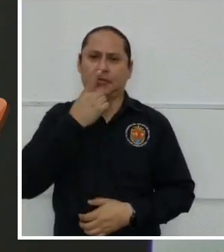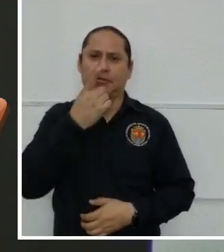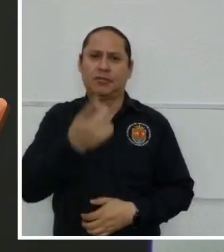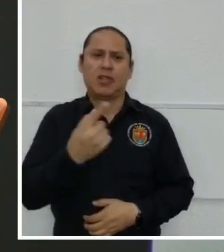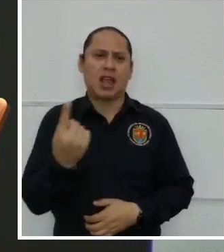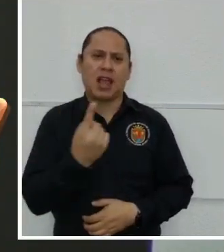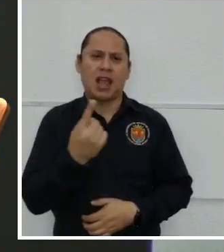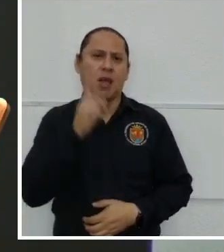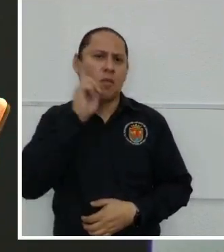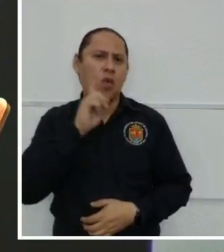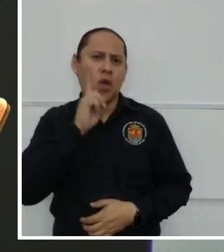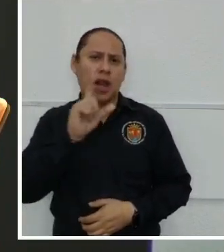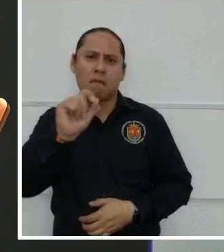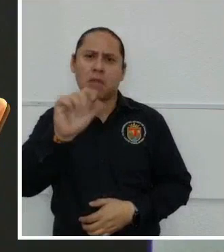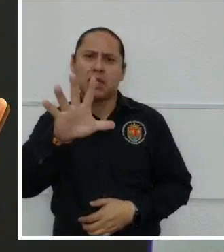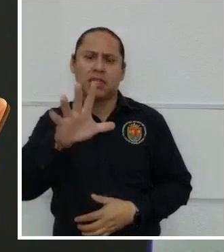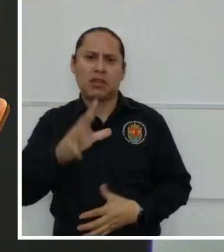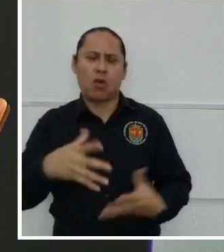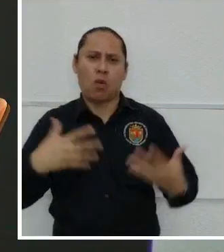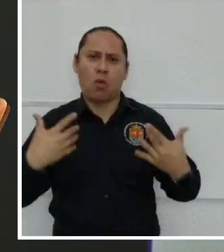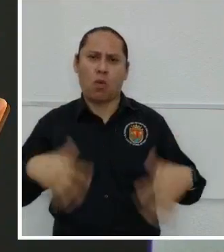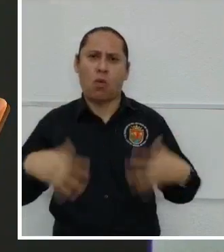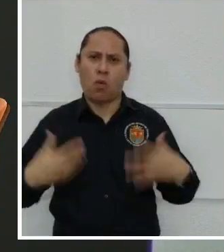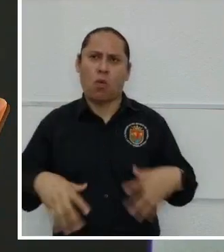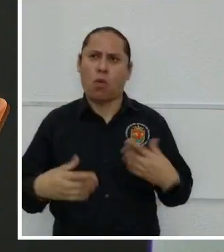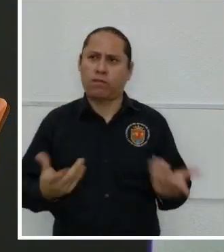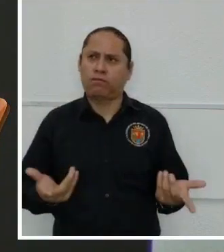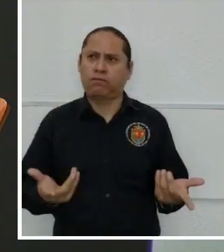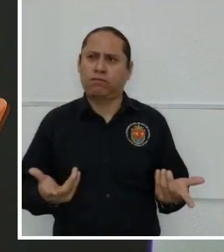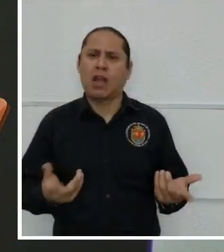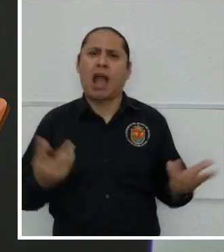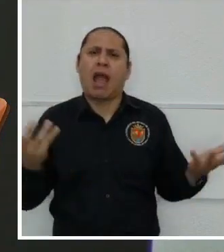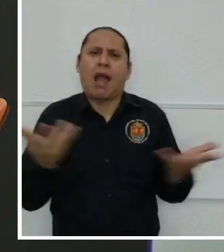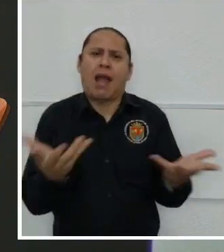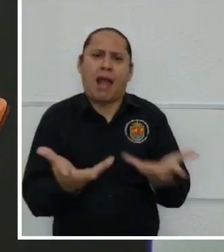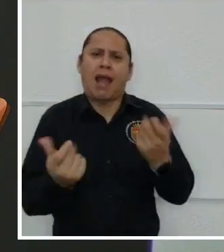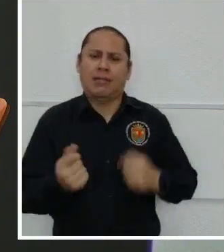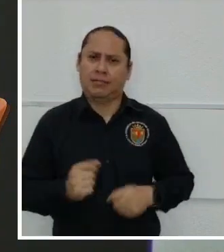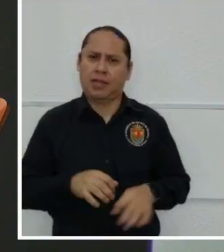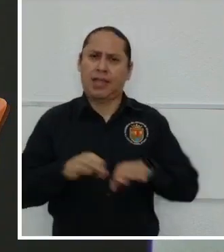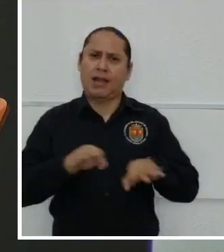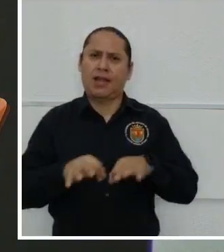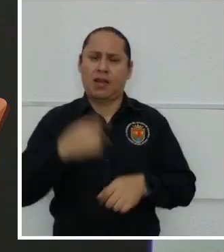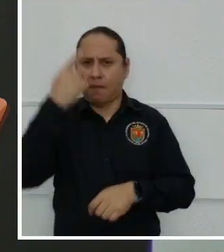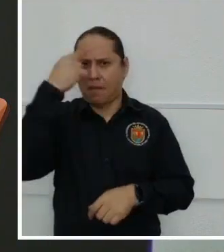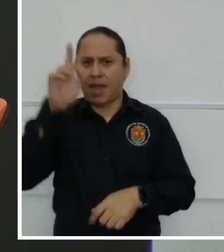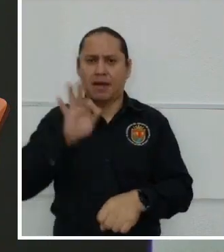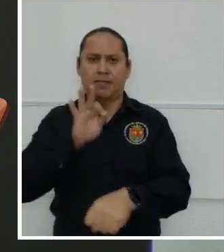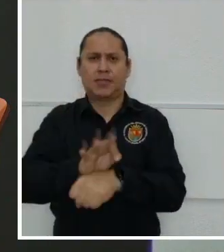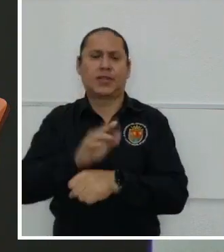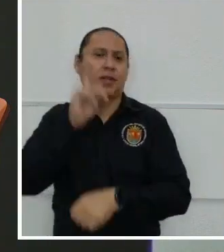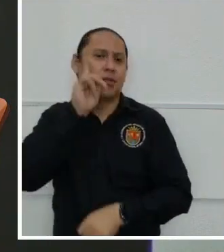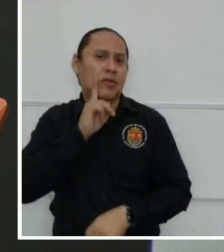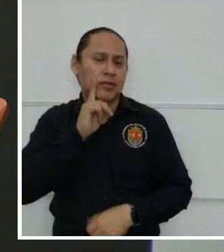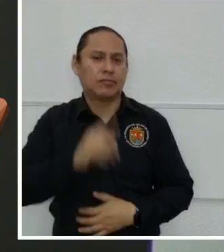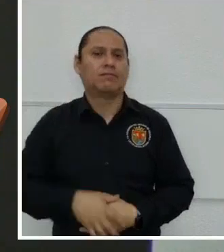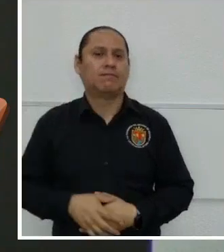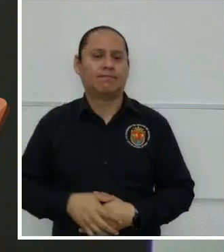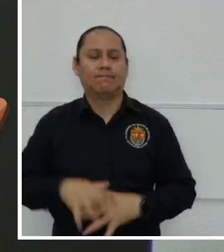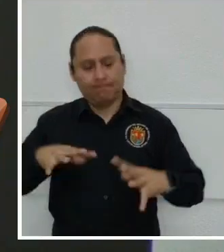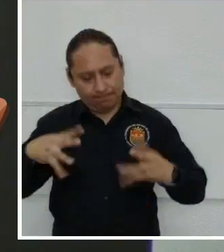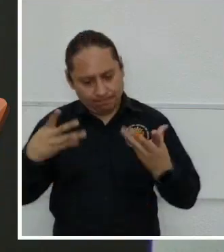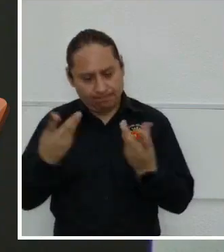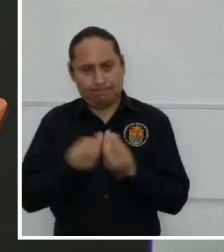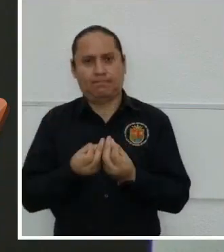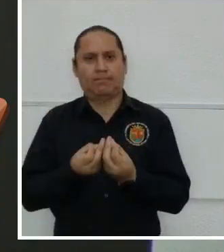hicieron las 25 compañeras en el Congreso? Entonces yo creo que todos debemos contribuir,